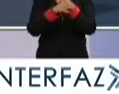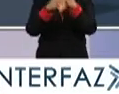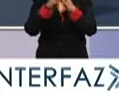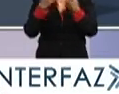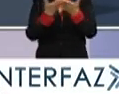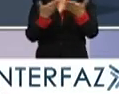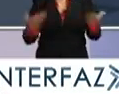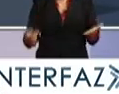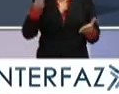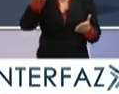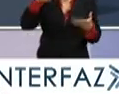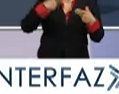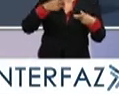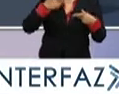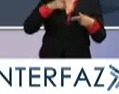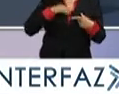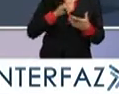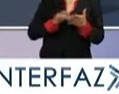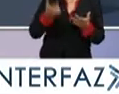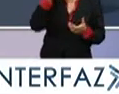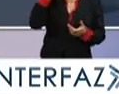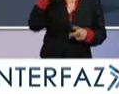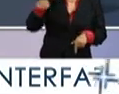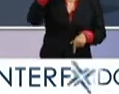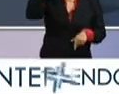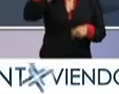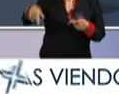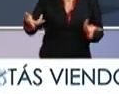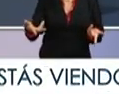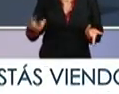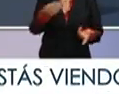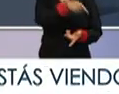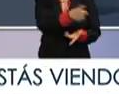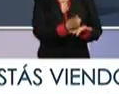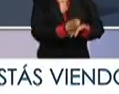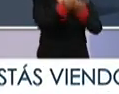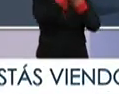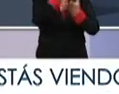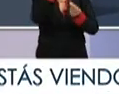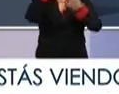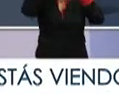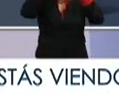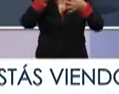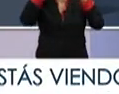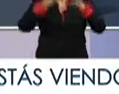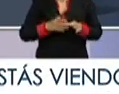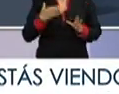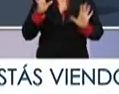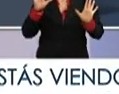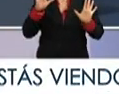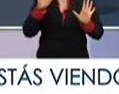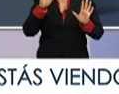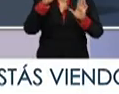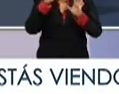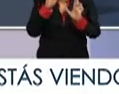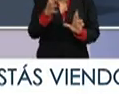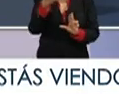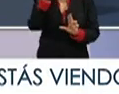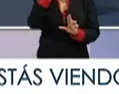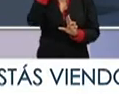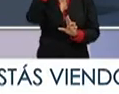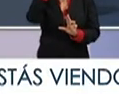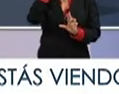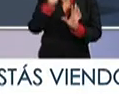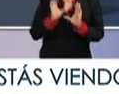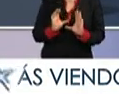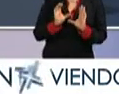que hoy la gente desdeña, pero que nos dieron una formación para tener criterio, para aprender a